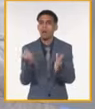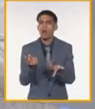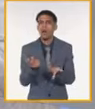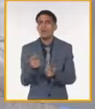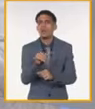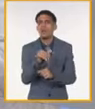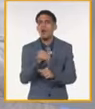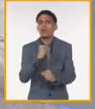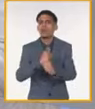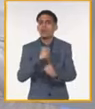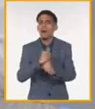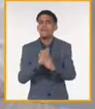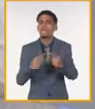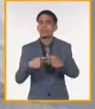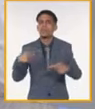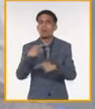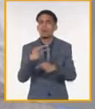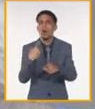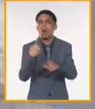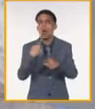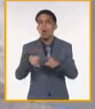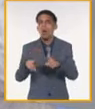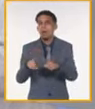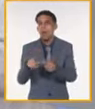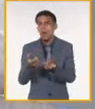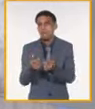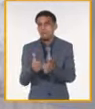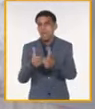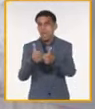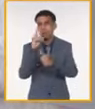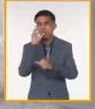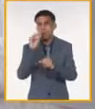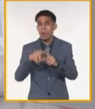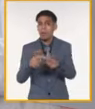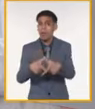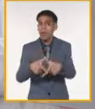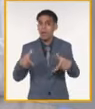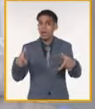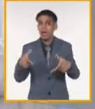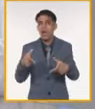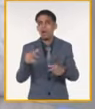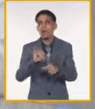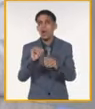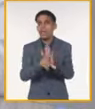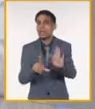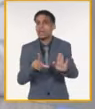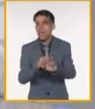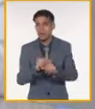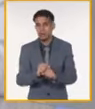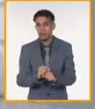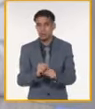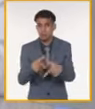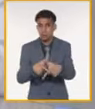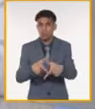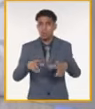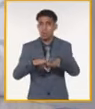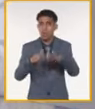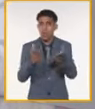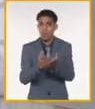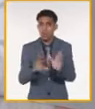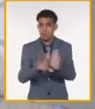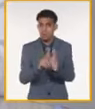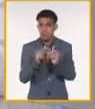actividad principal y otra secundaria pero la inmensa mayoría se han dedicado a la secundaria la inmensa mayoría no son todos hay